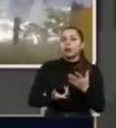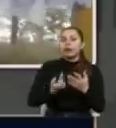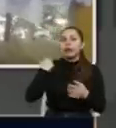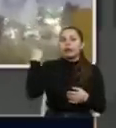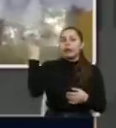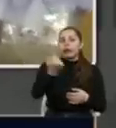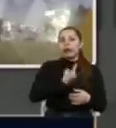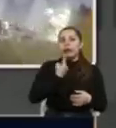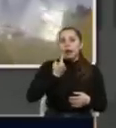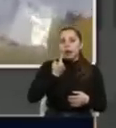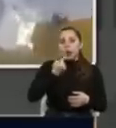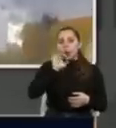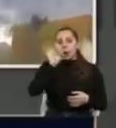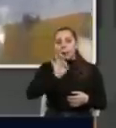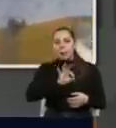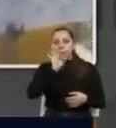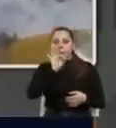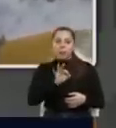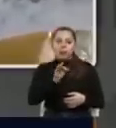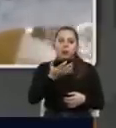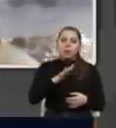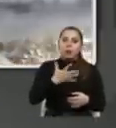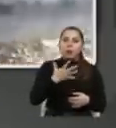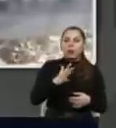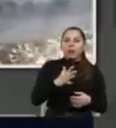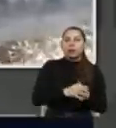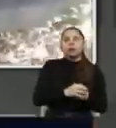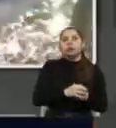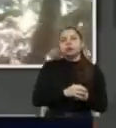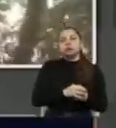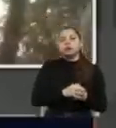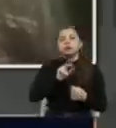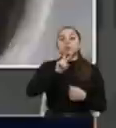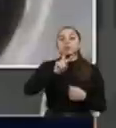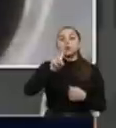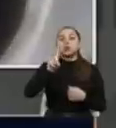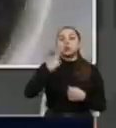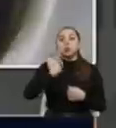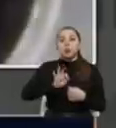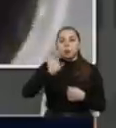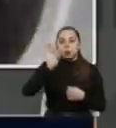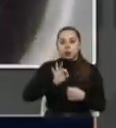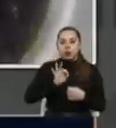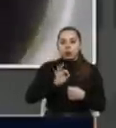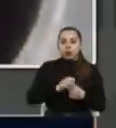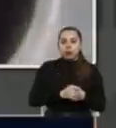promedio permanente es de cerca del 21%.